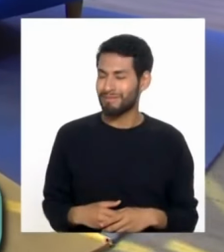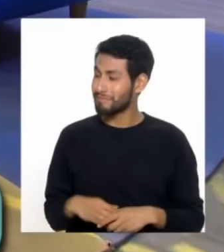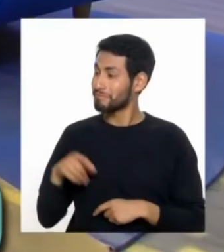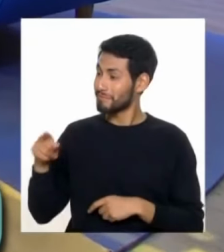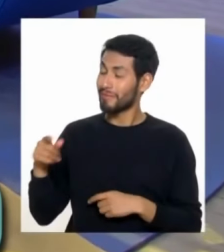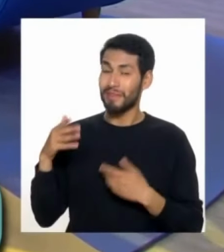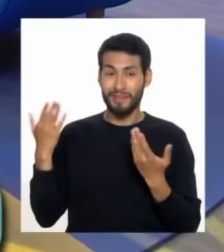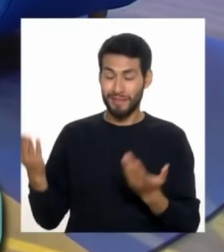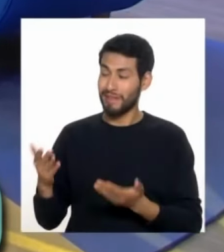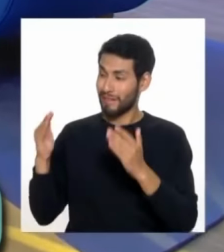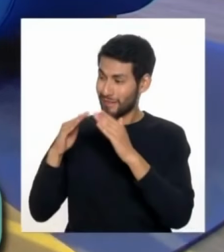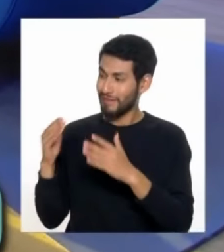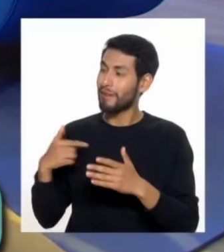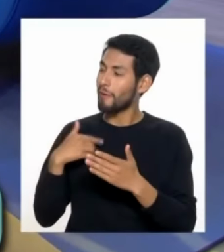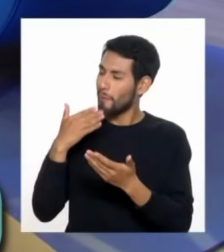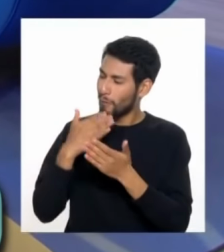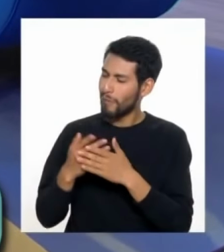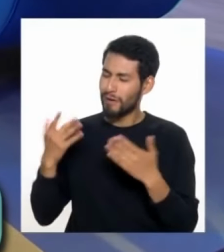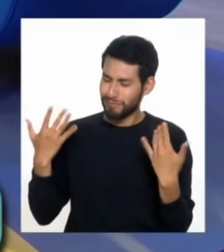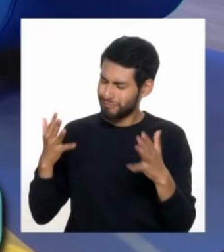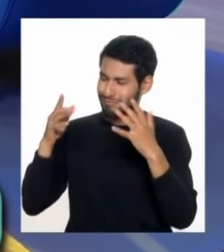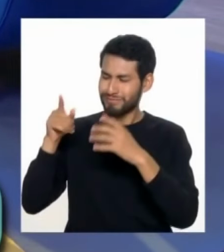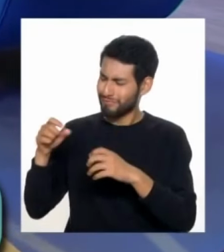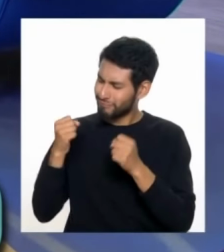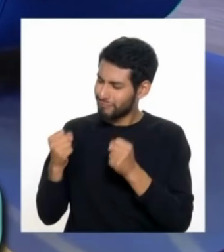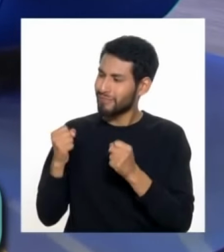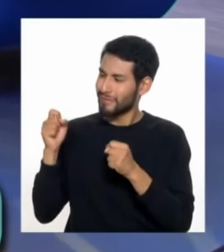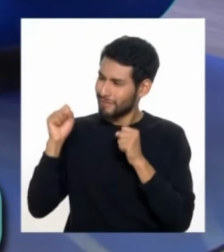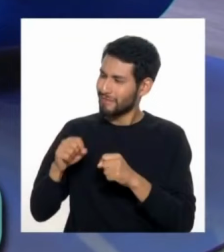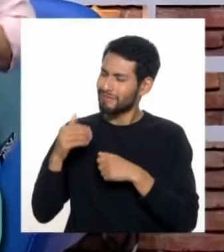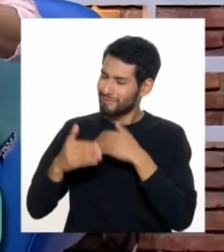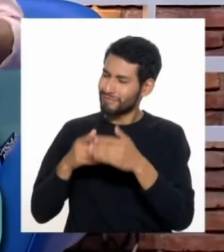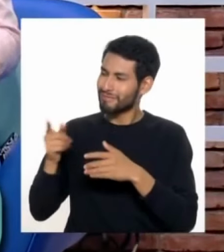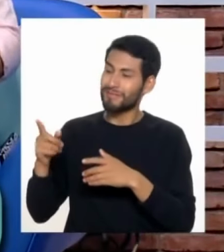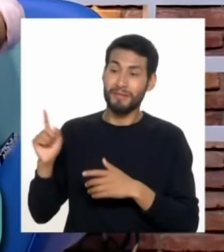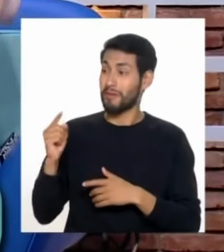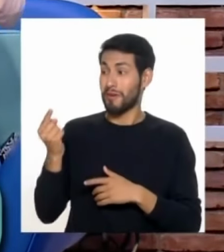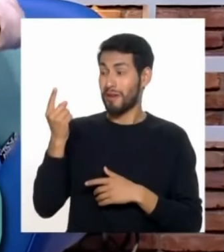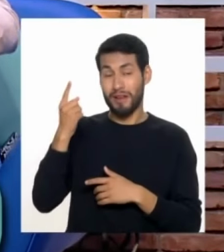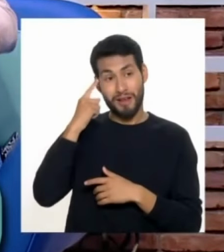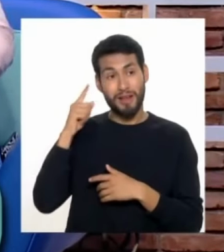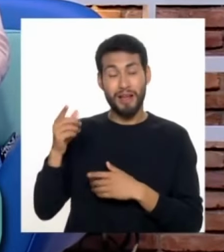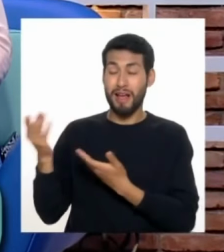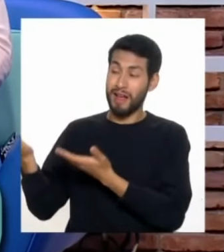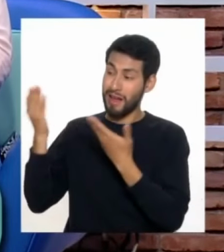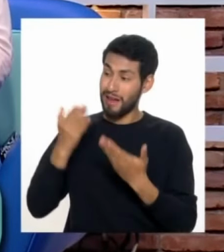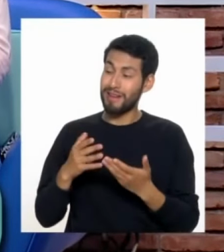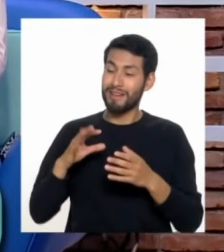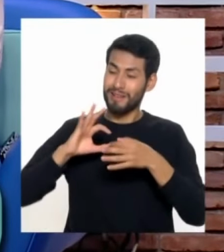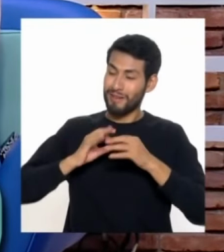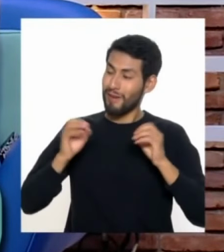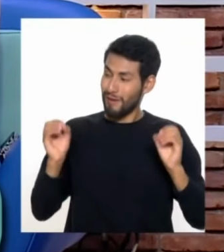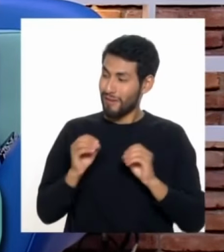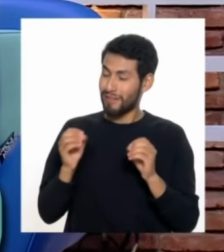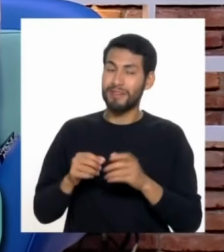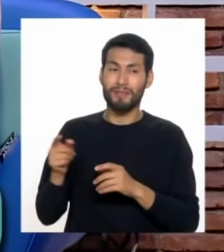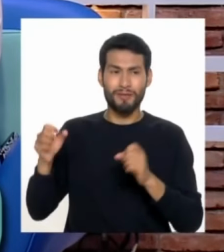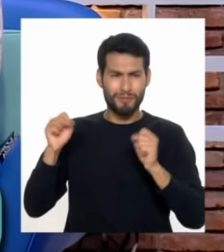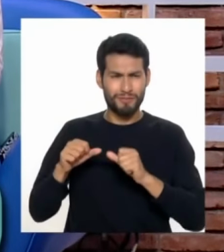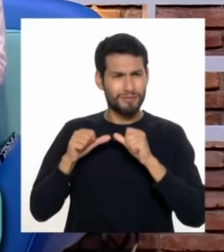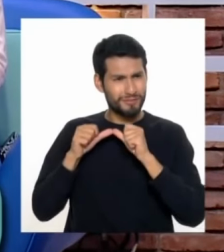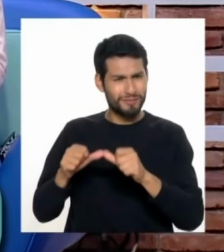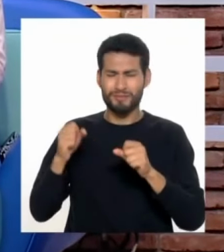esta es tu casa. Te deseamos las mejores energías para que te vayas y no solamente nos sigas trayendo más medallas de oro, sino para que